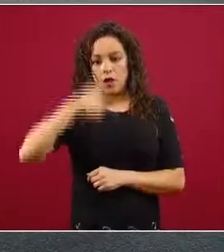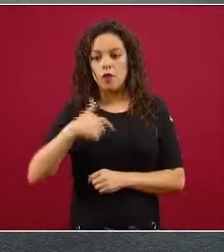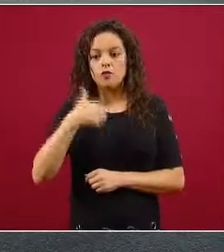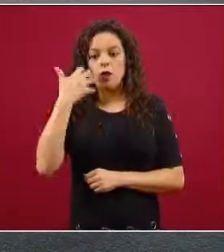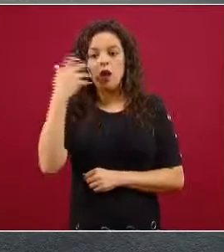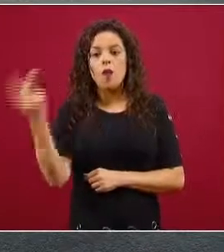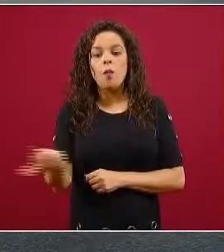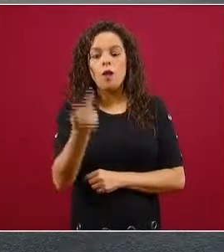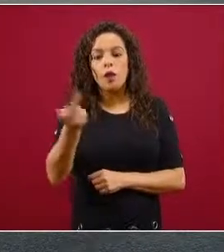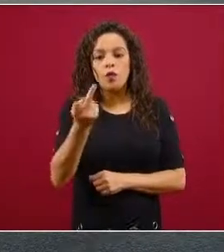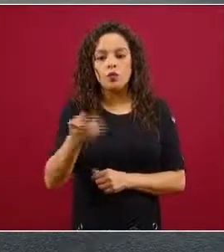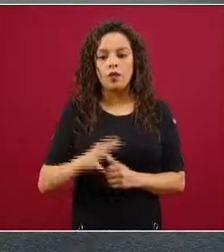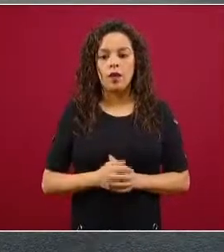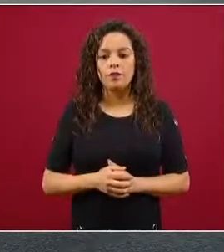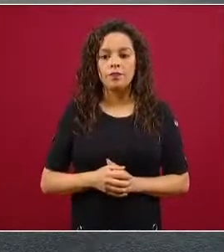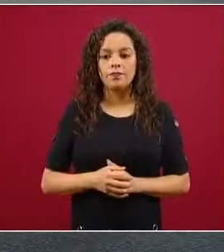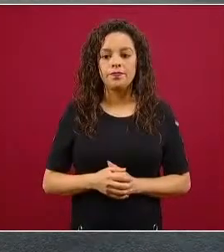ayer.